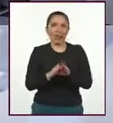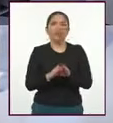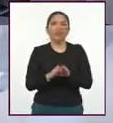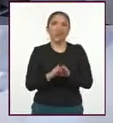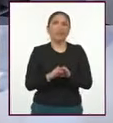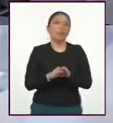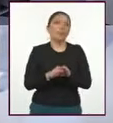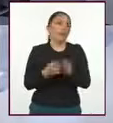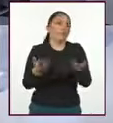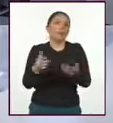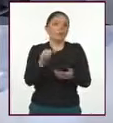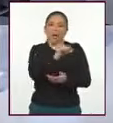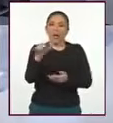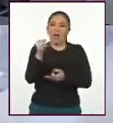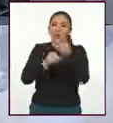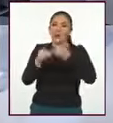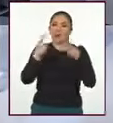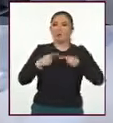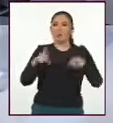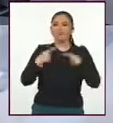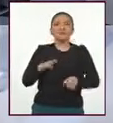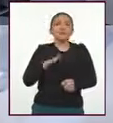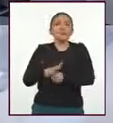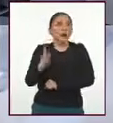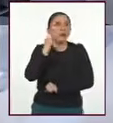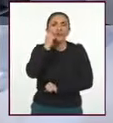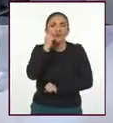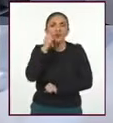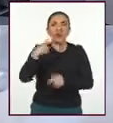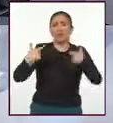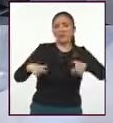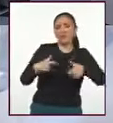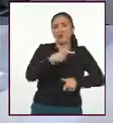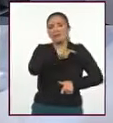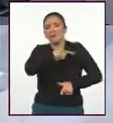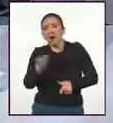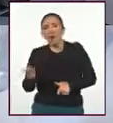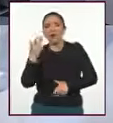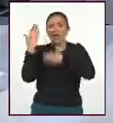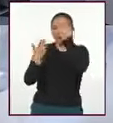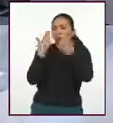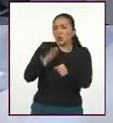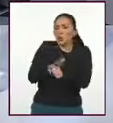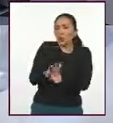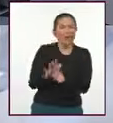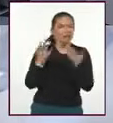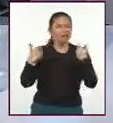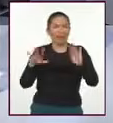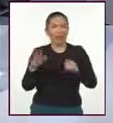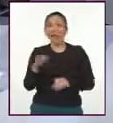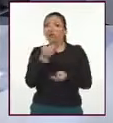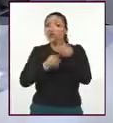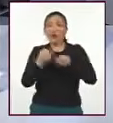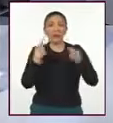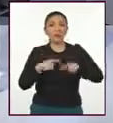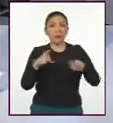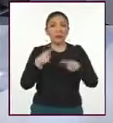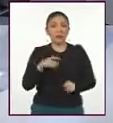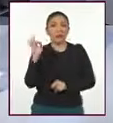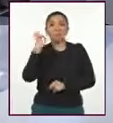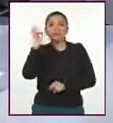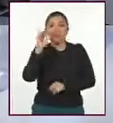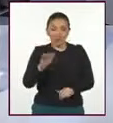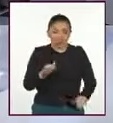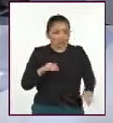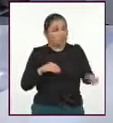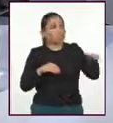prácticamente todas las personas, sin importar clase social, estudios, lo que sea, todos en algún momento de la vida muy probablemente